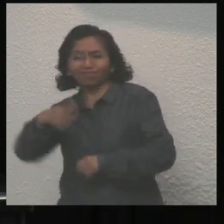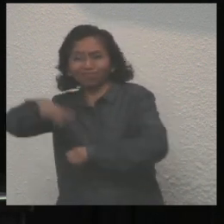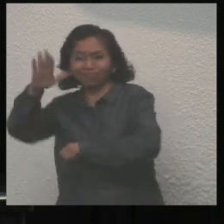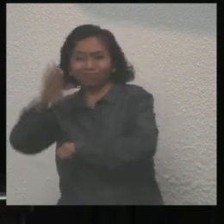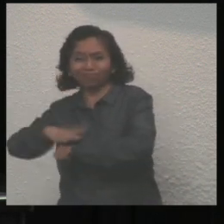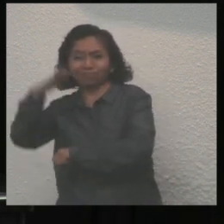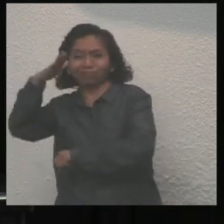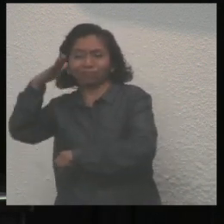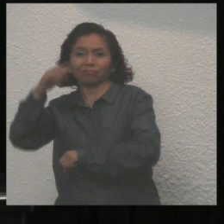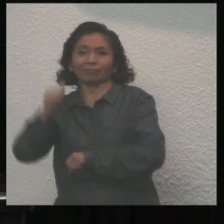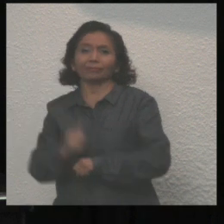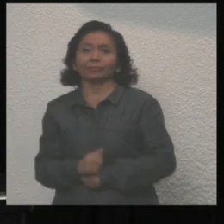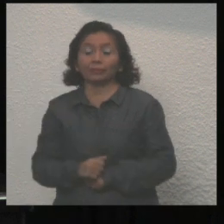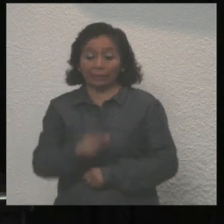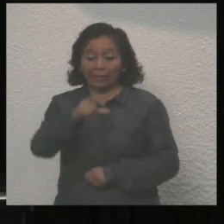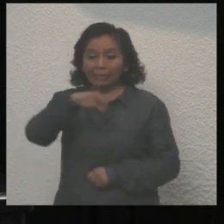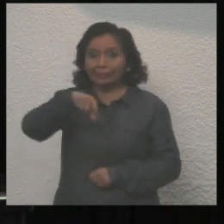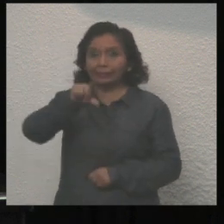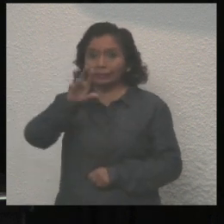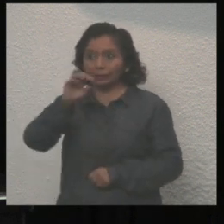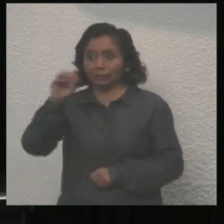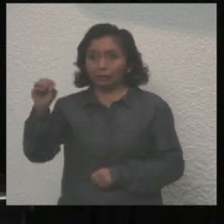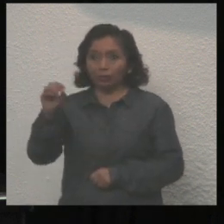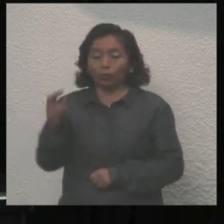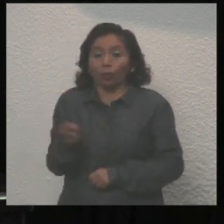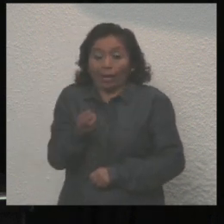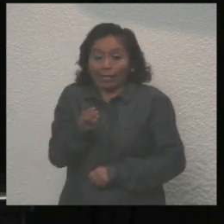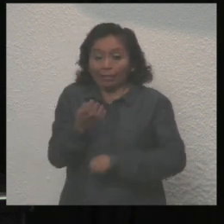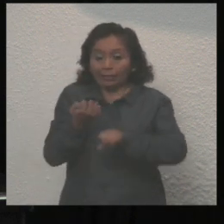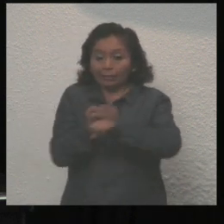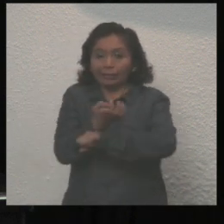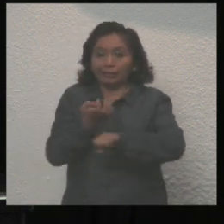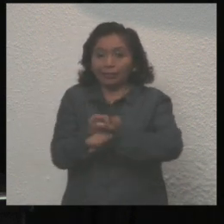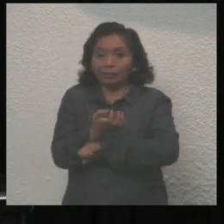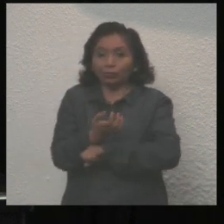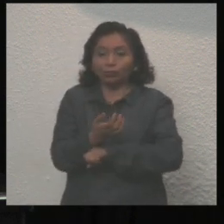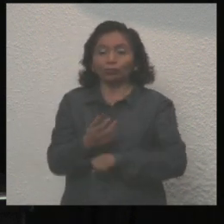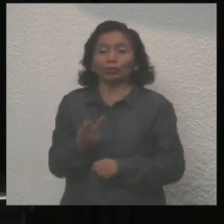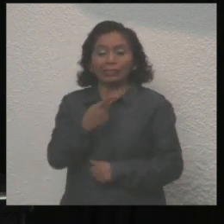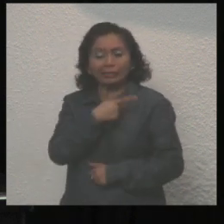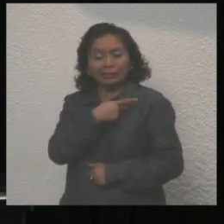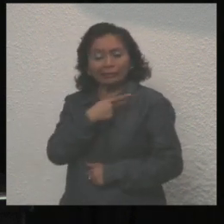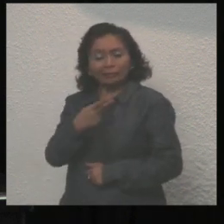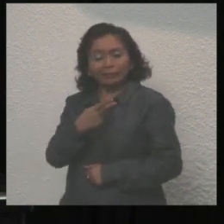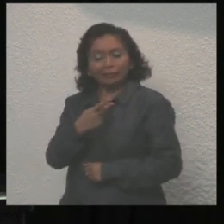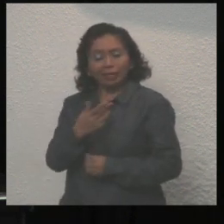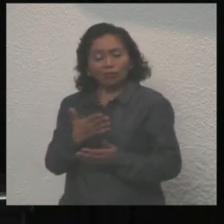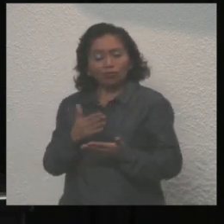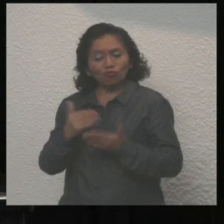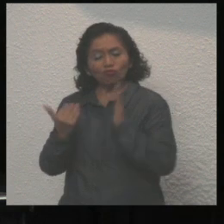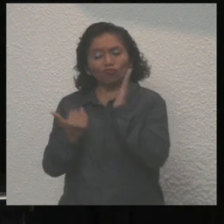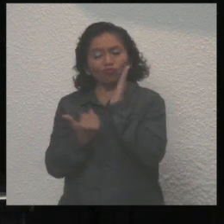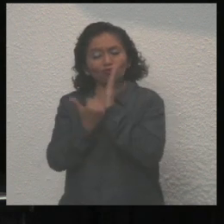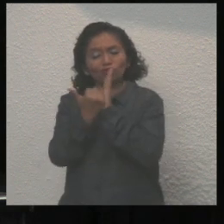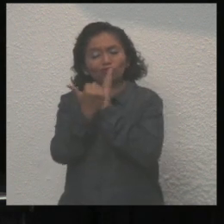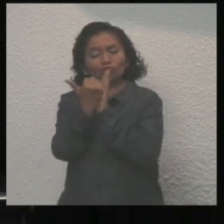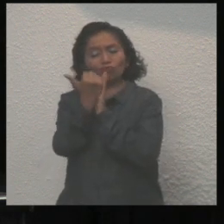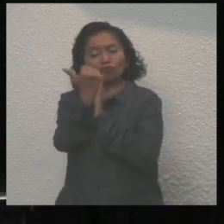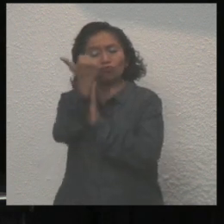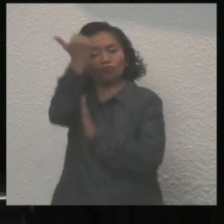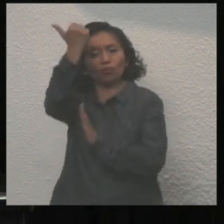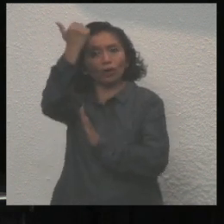11.8%. Quintana Roo es el estado donde la pobreza creció de manera dramática. Pasó